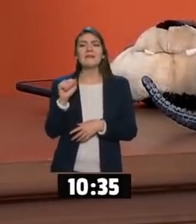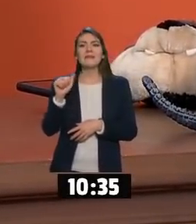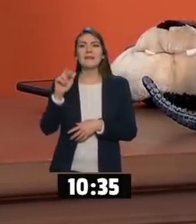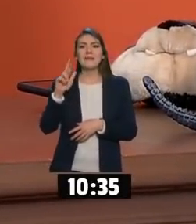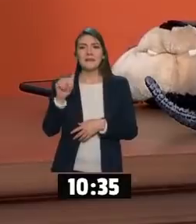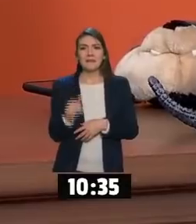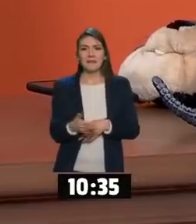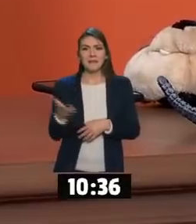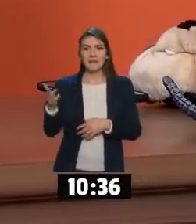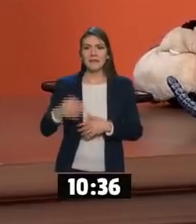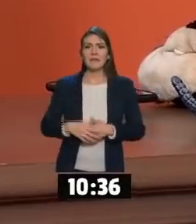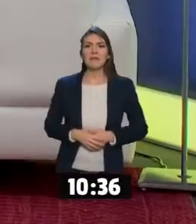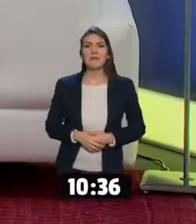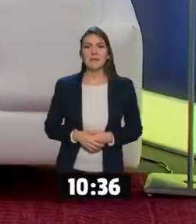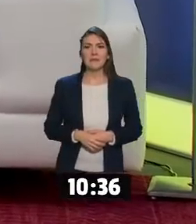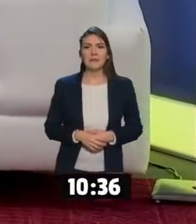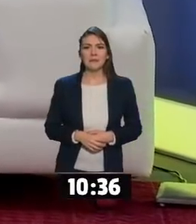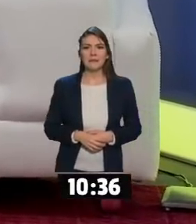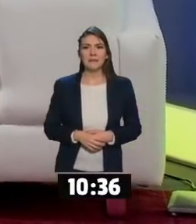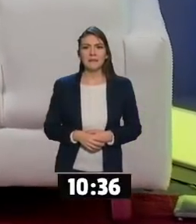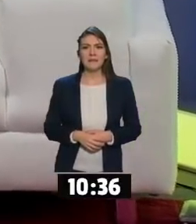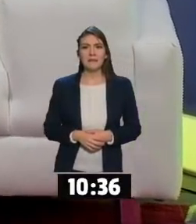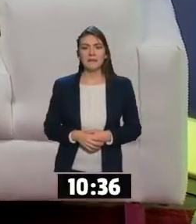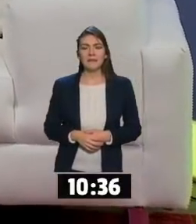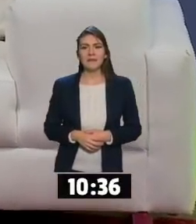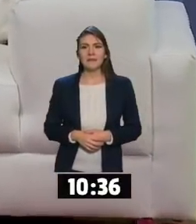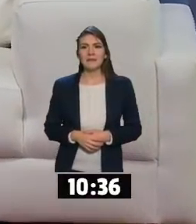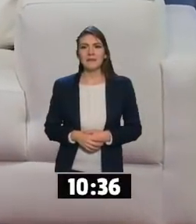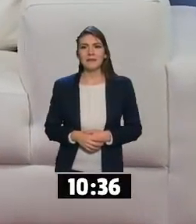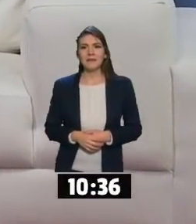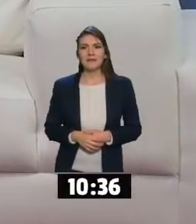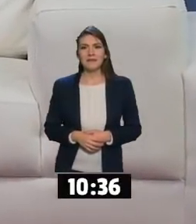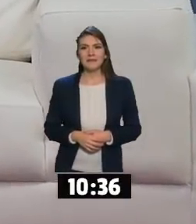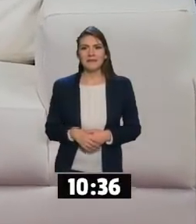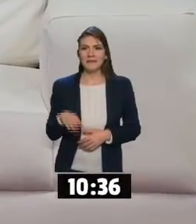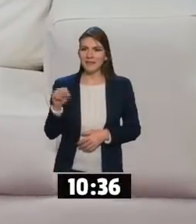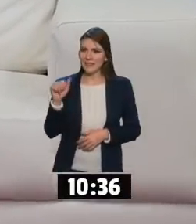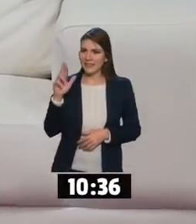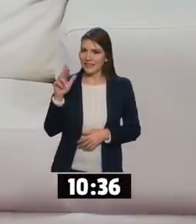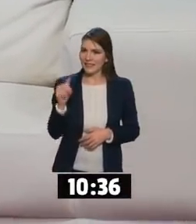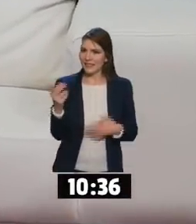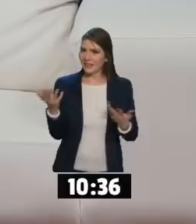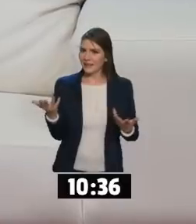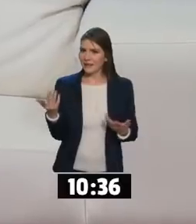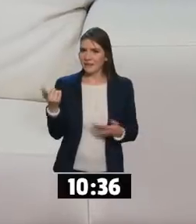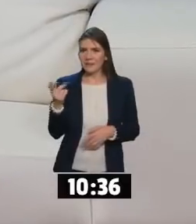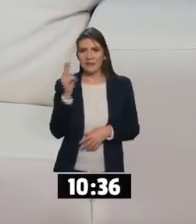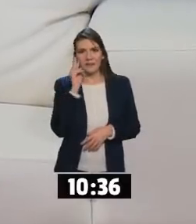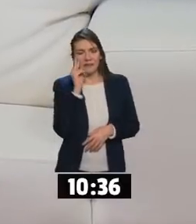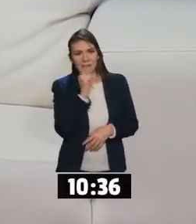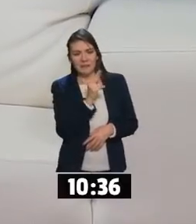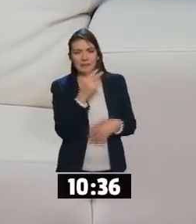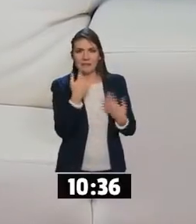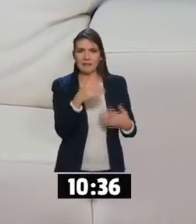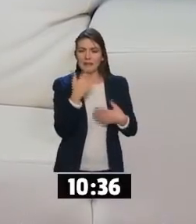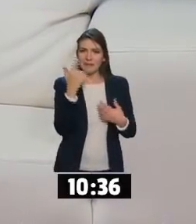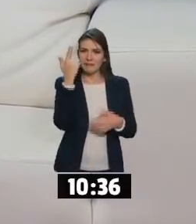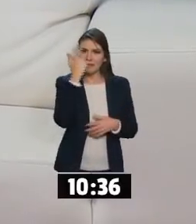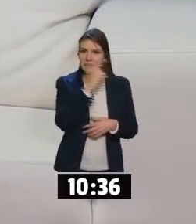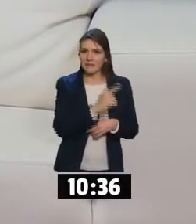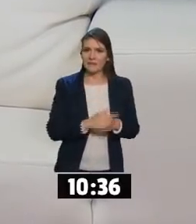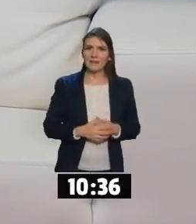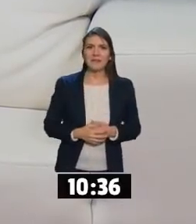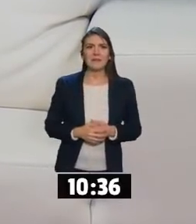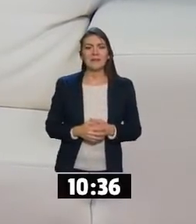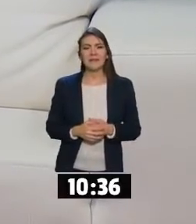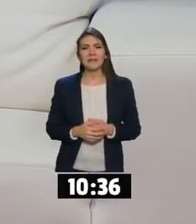Pineda. ¡Bravo, Sara! Gracias. Ay, Sarita, qué cosa te tocó ver llegando, mi amor. Luego, ¿por qué nos ponen esos Sí